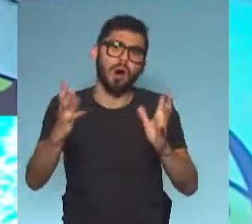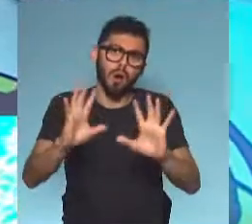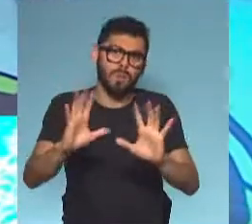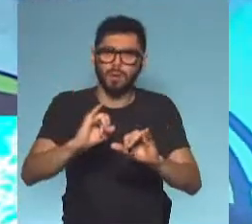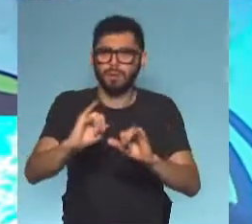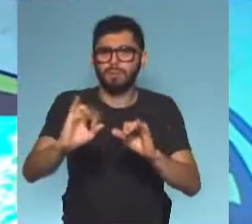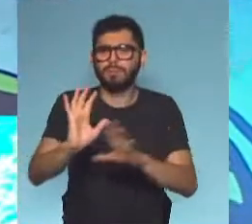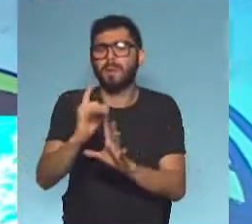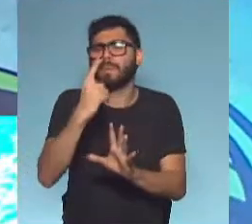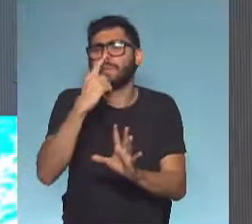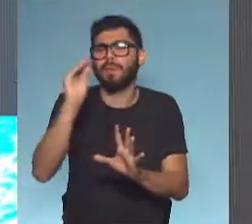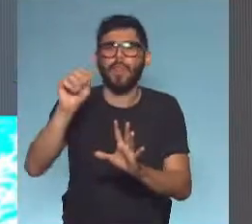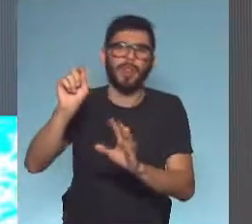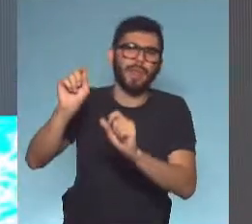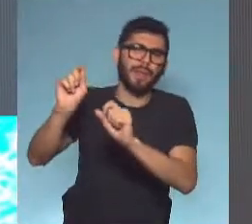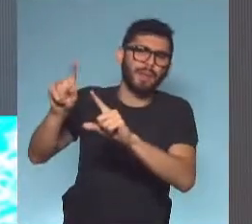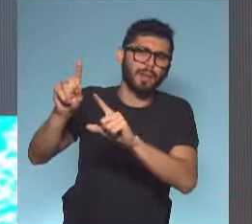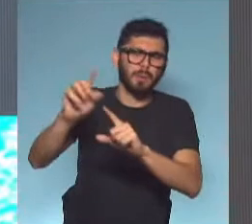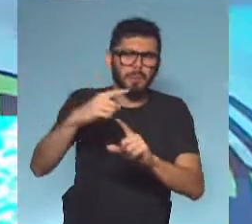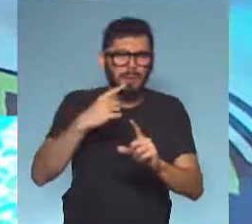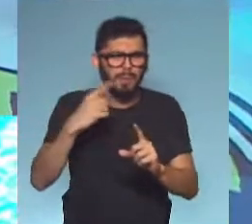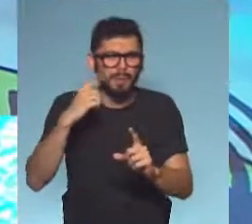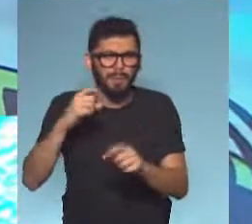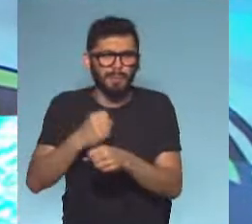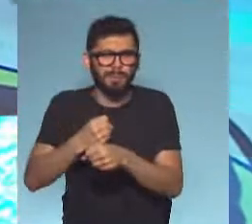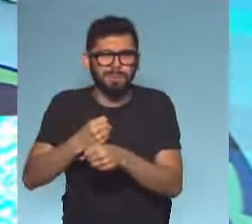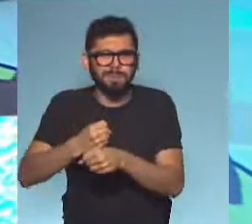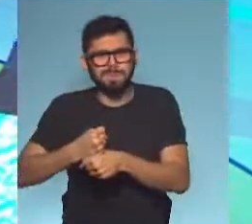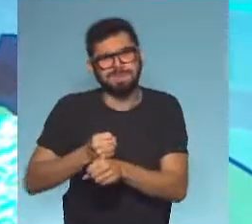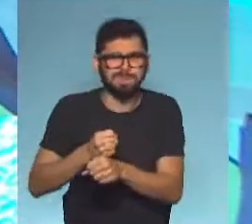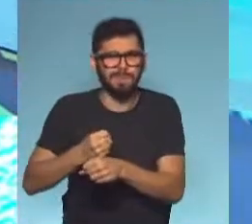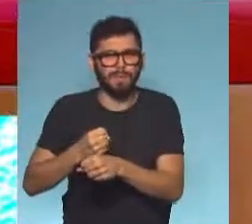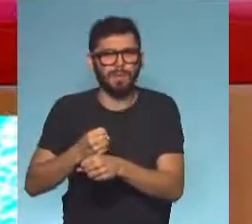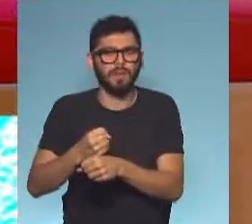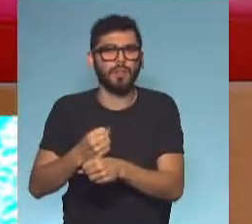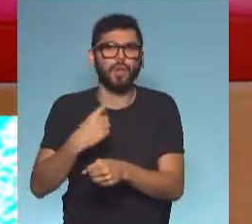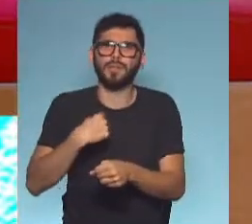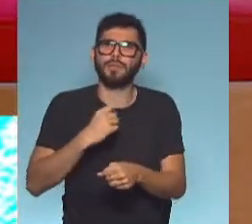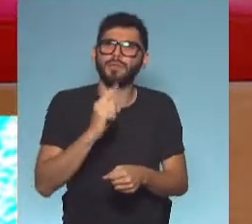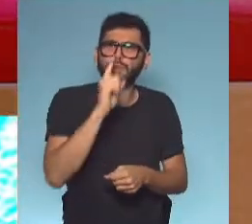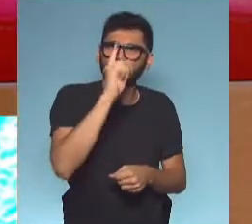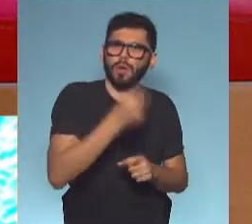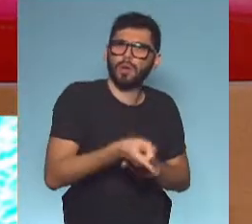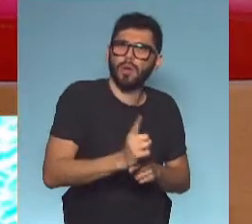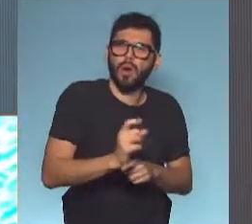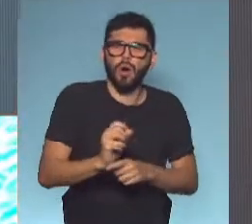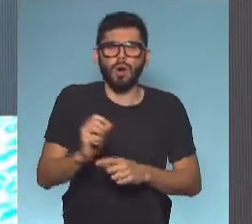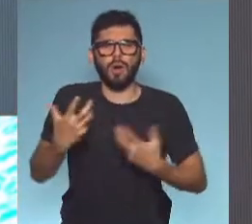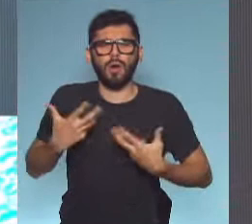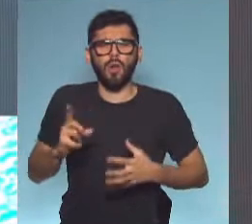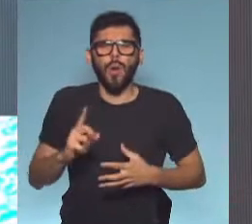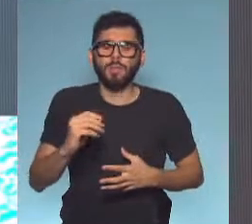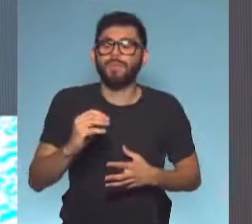una curiosidad que no vamos a... ¿Y por qué hacerte eso podría ayudarte a decidir cuándo tener o no una erección? Son